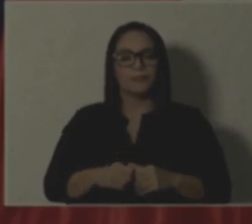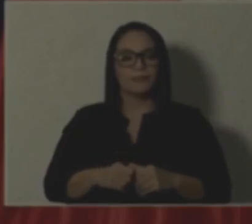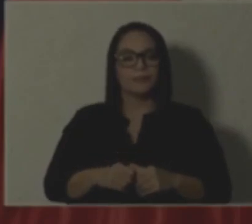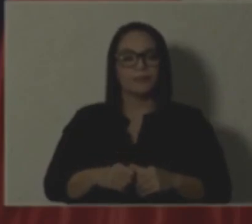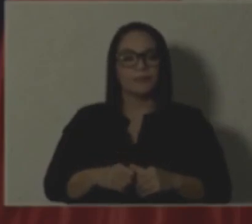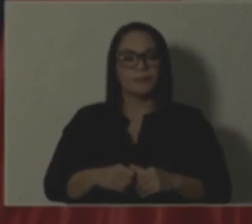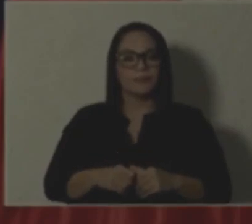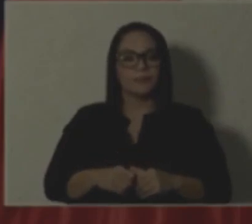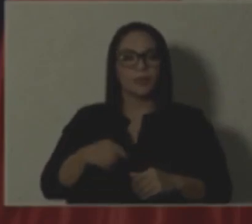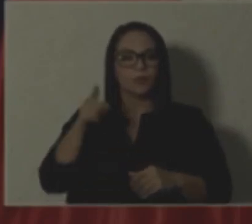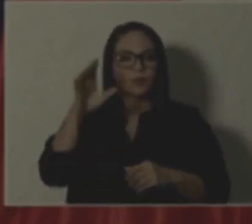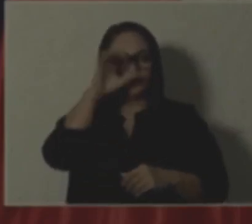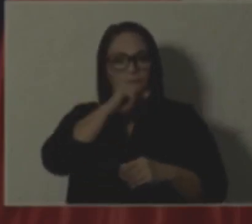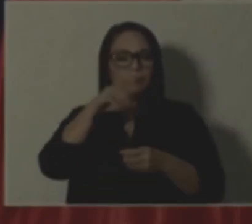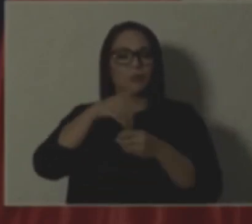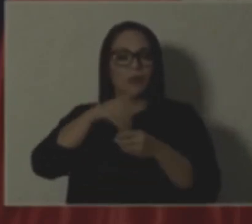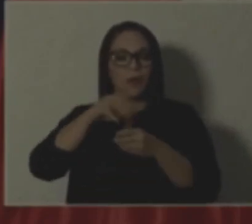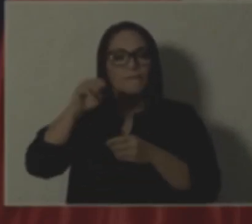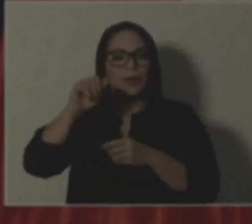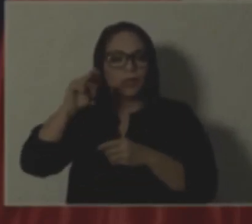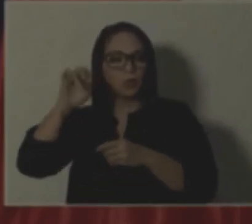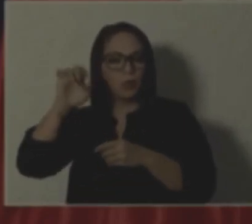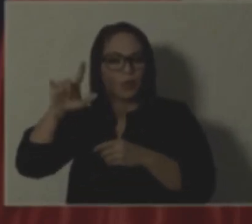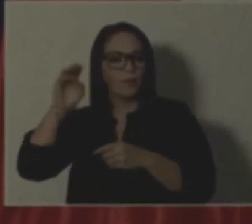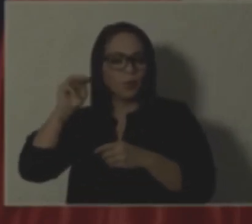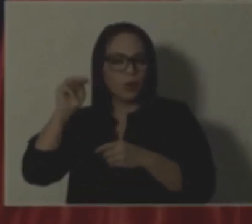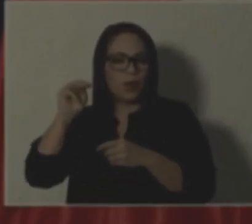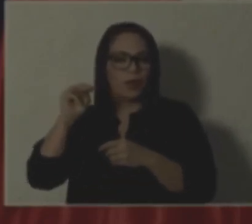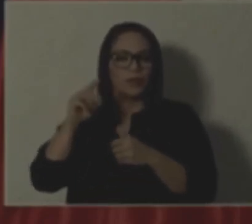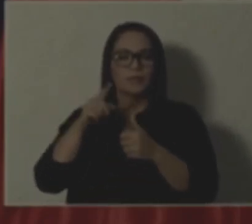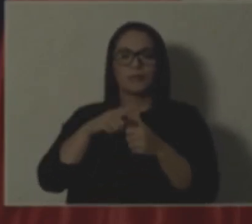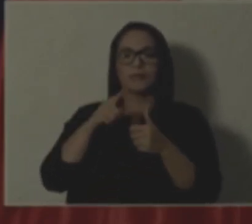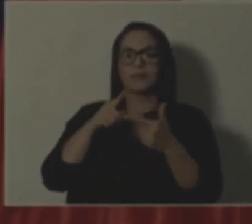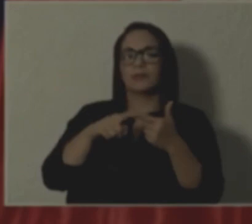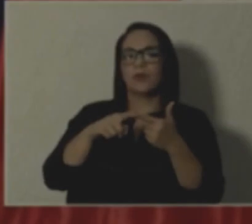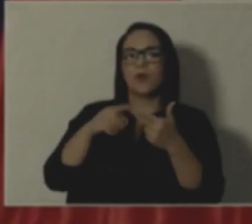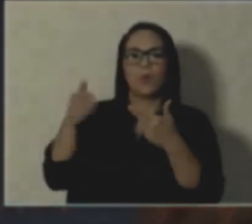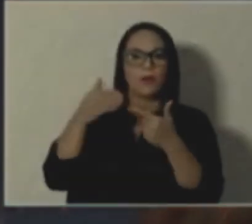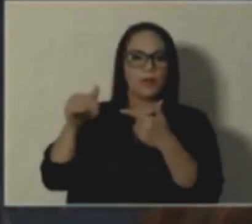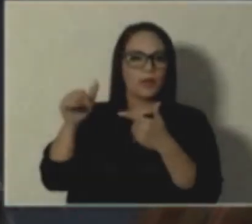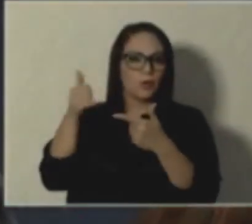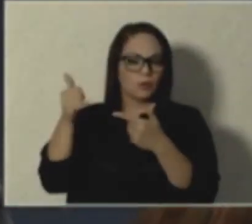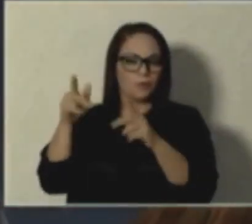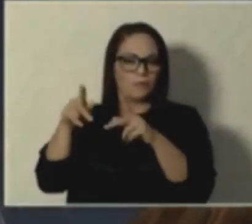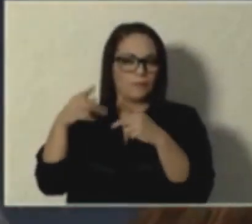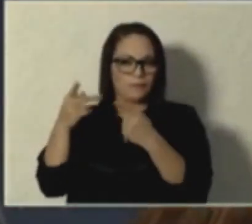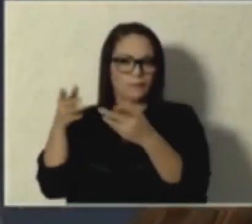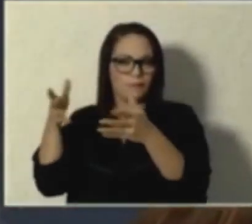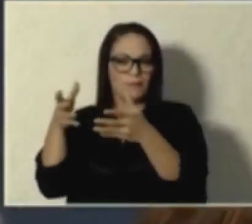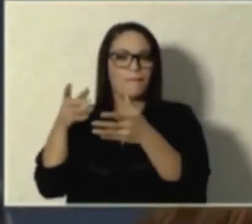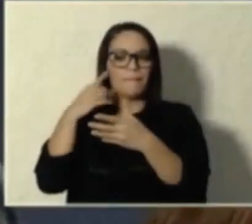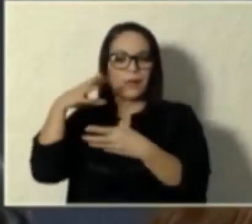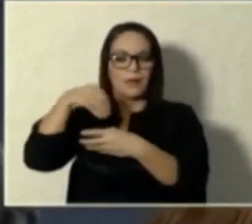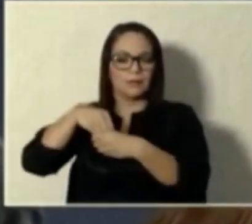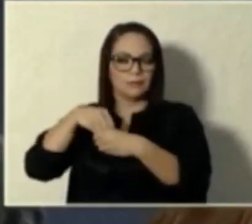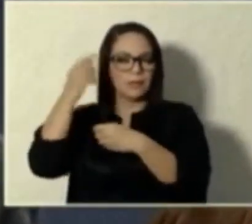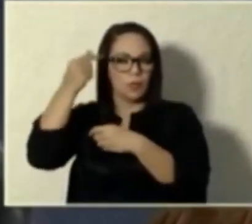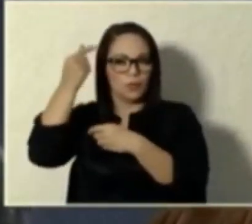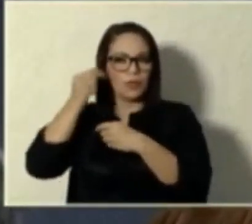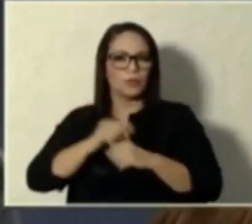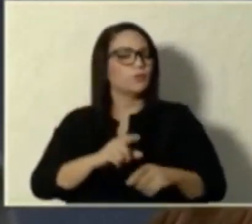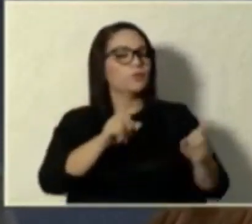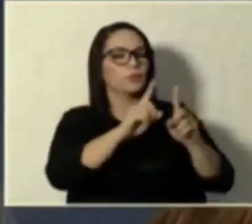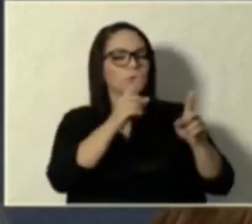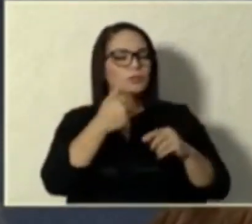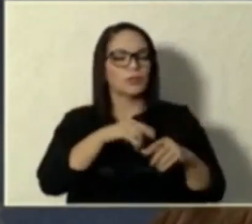¿Usted ha considerado al diputado oficialista Manuel Morales o a cualquier otro de la fracción oficialista para ocupar un puesto en el gabinete? No,